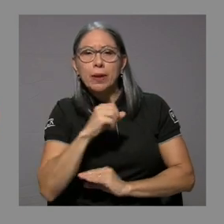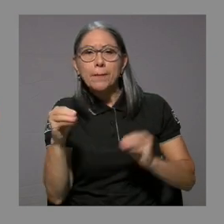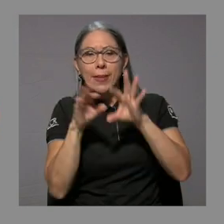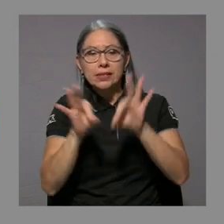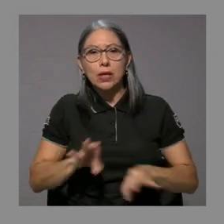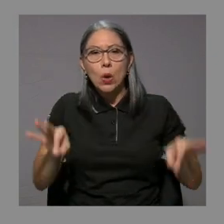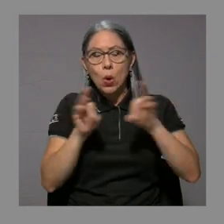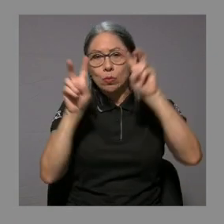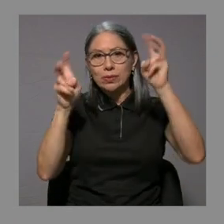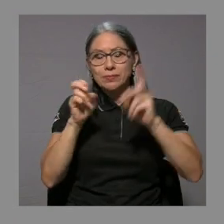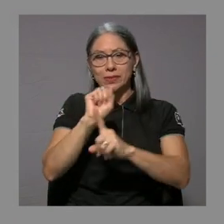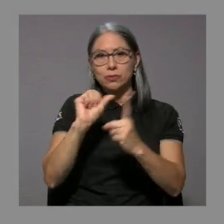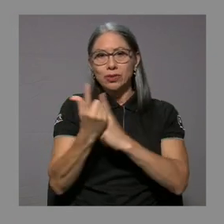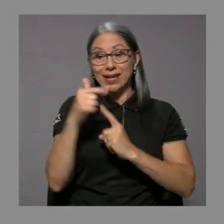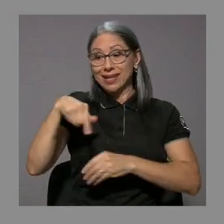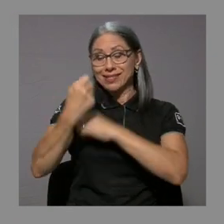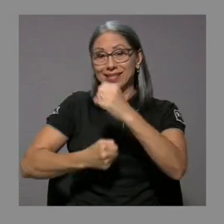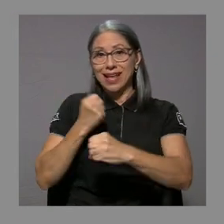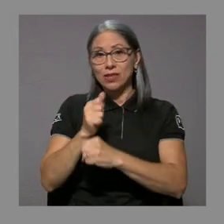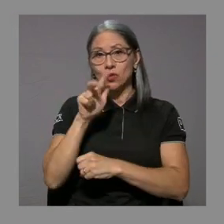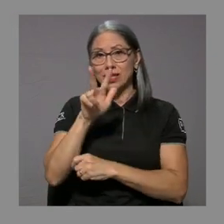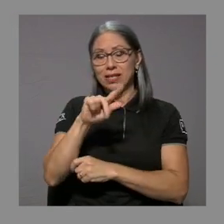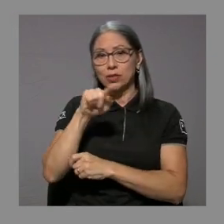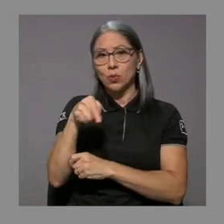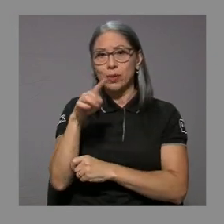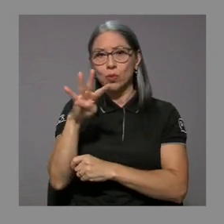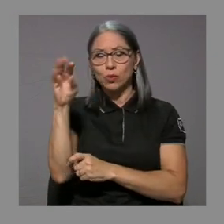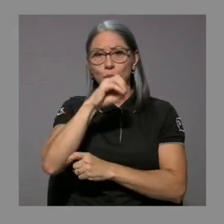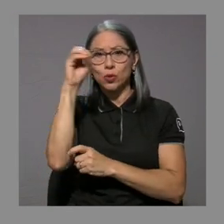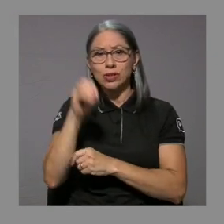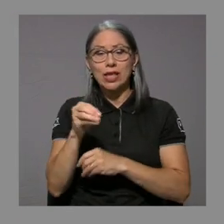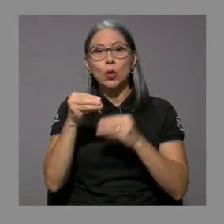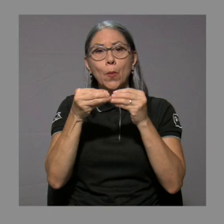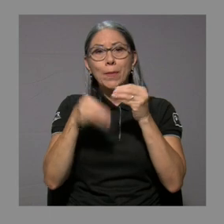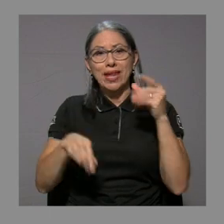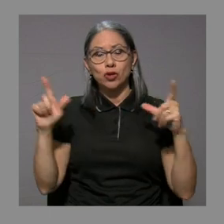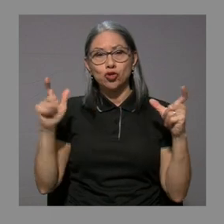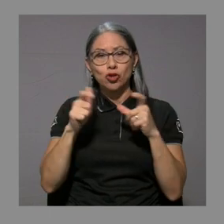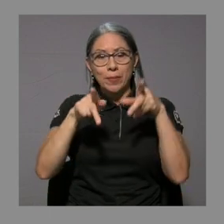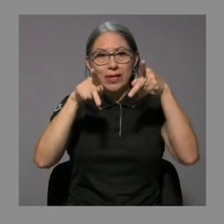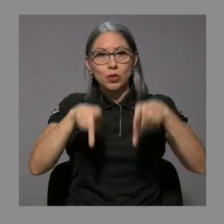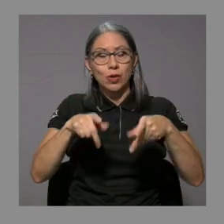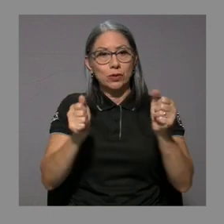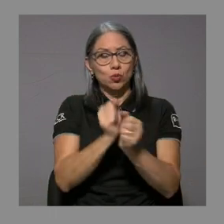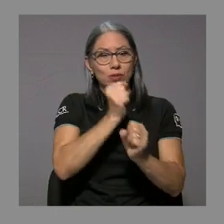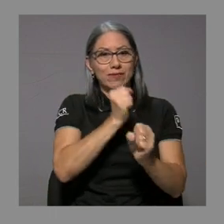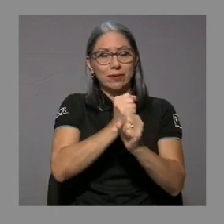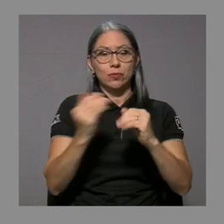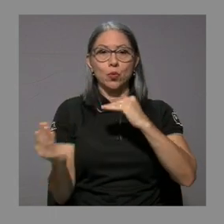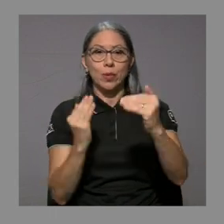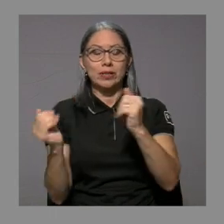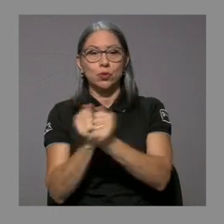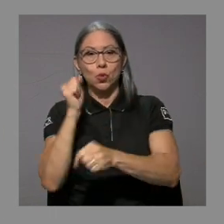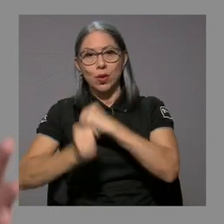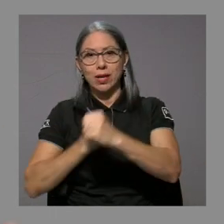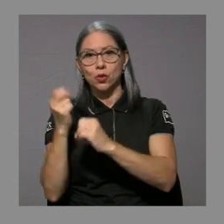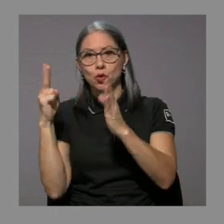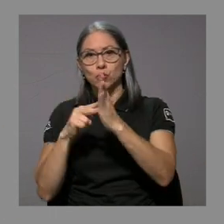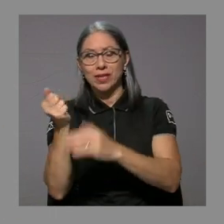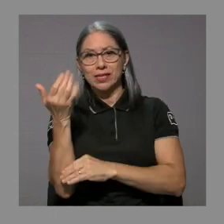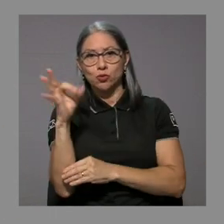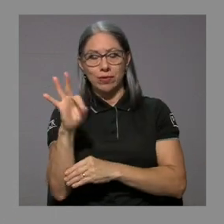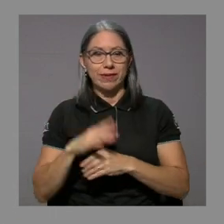más relevantes en el ámbito social. Este año hay un 3,4% menos de personas empleadas